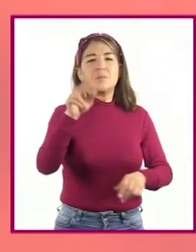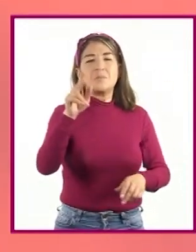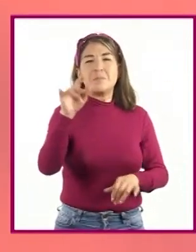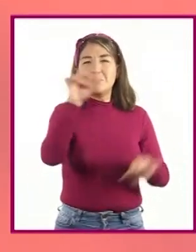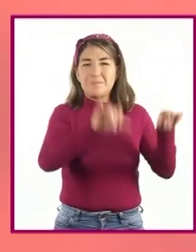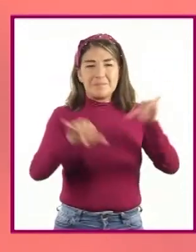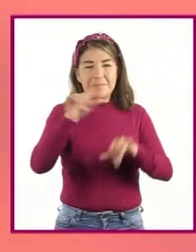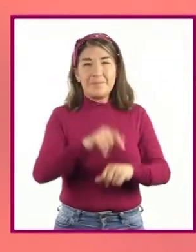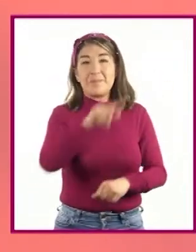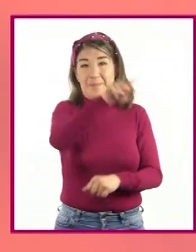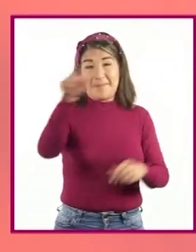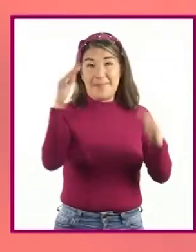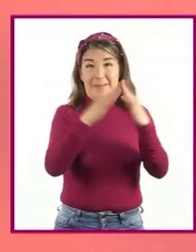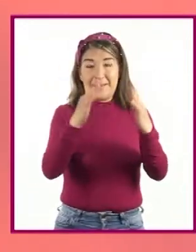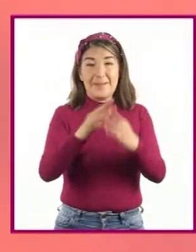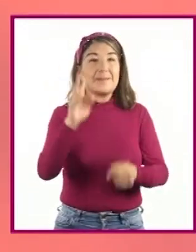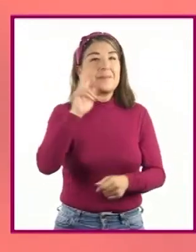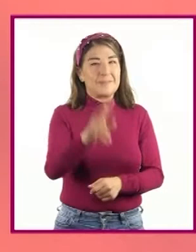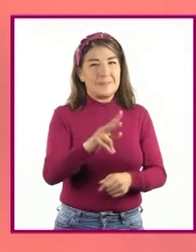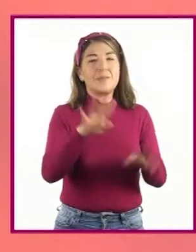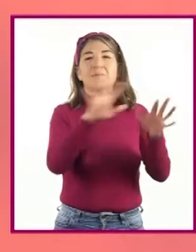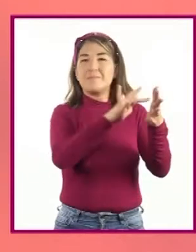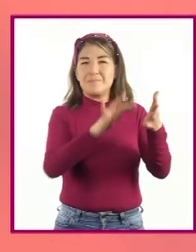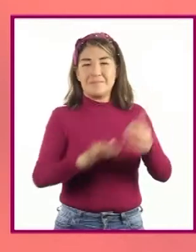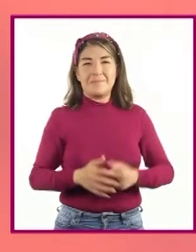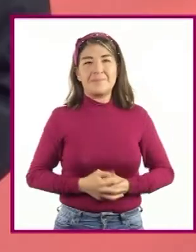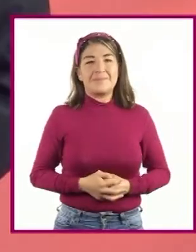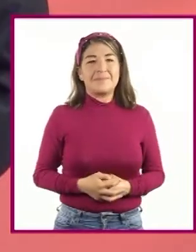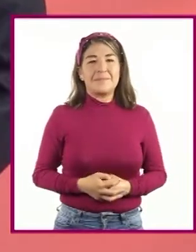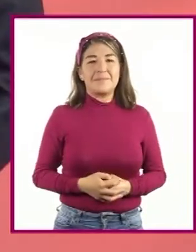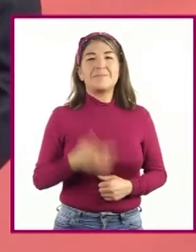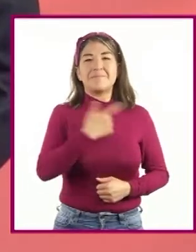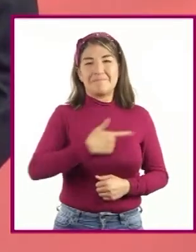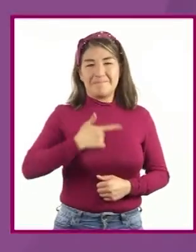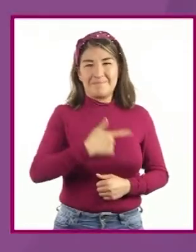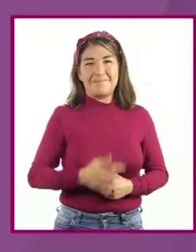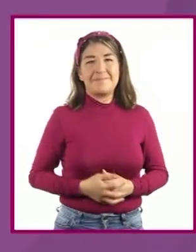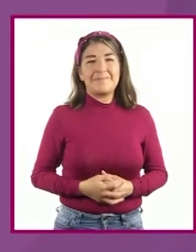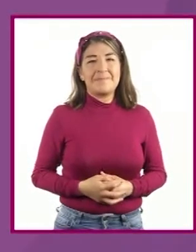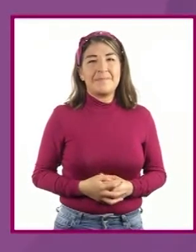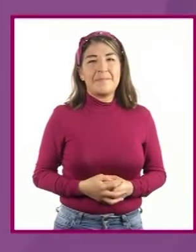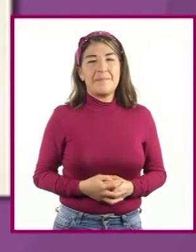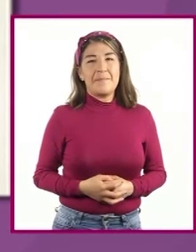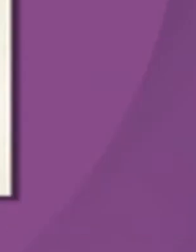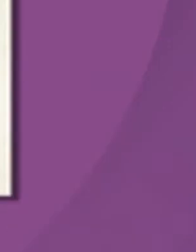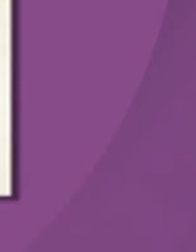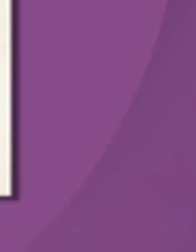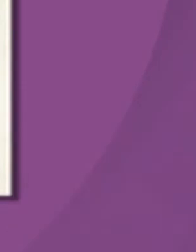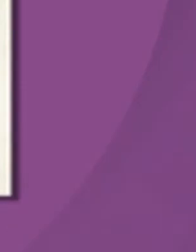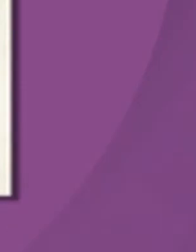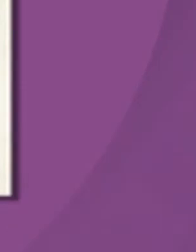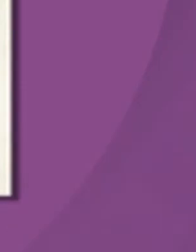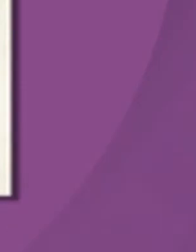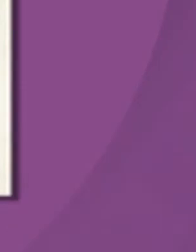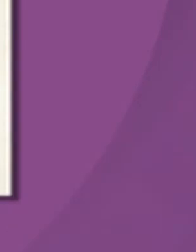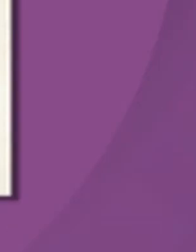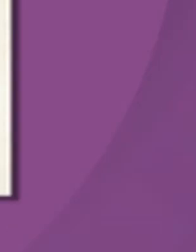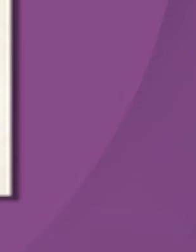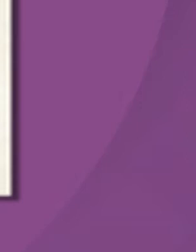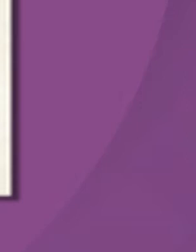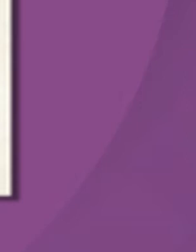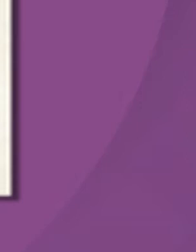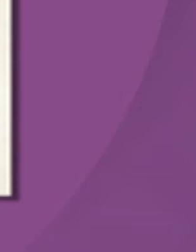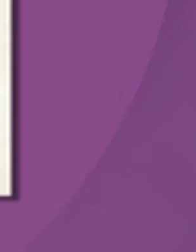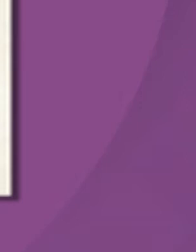allá en casa, les invito a seguir la lectura. Con gusto. Explícame tu experimento. En el mundo